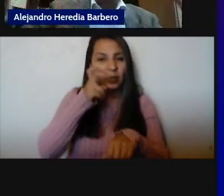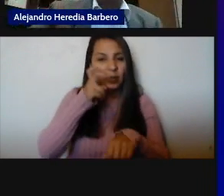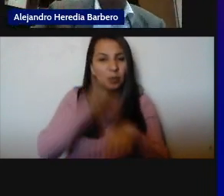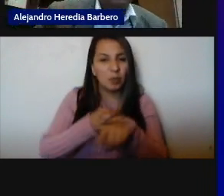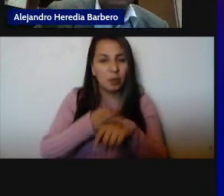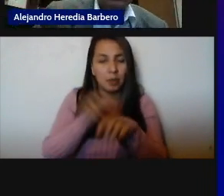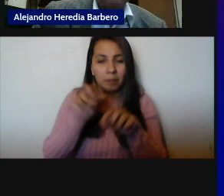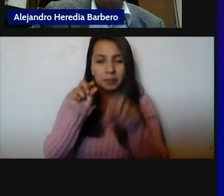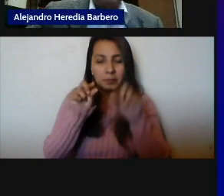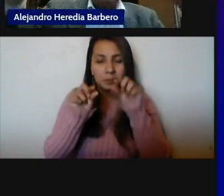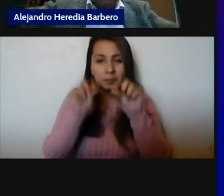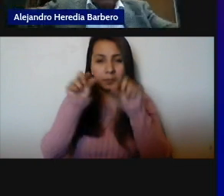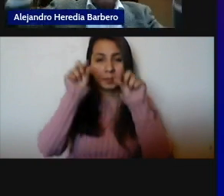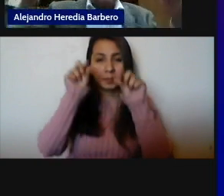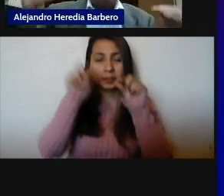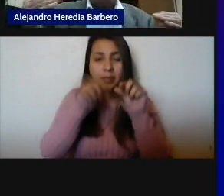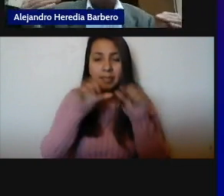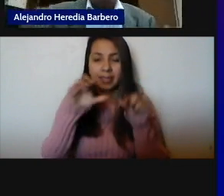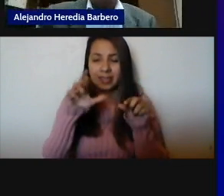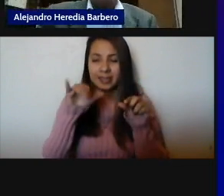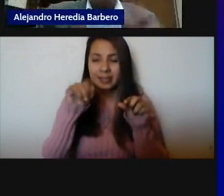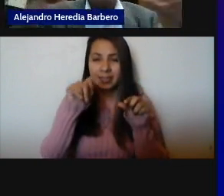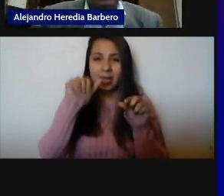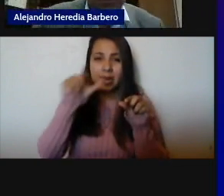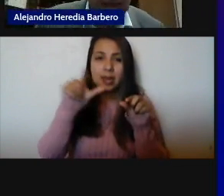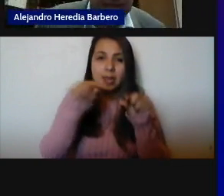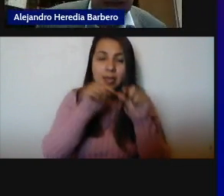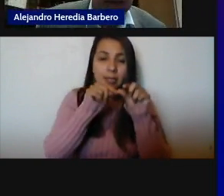y está generando cristales a diferentes temperaturas.